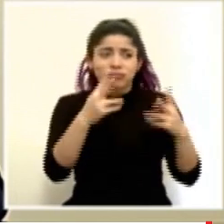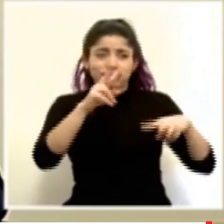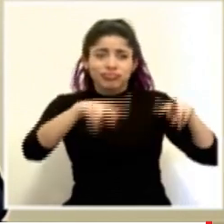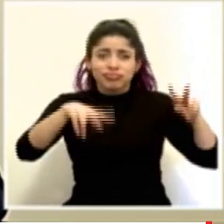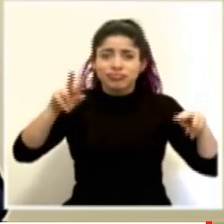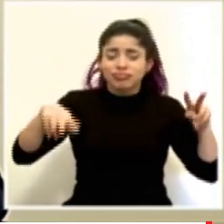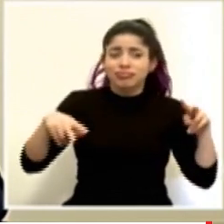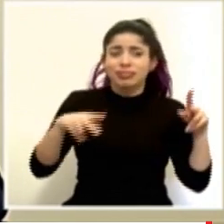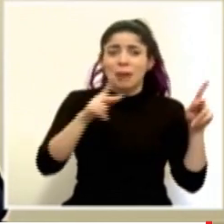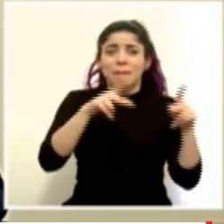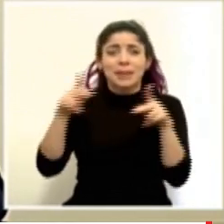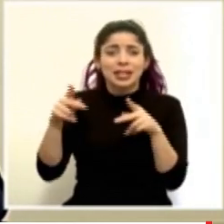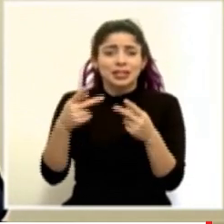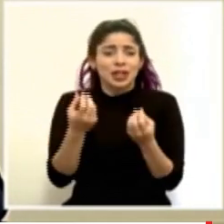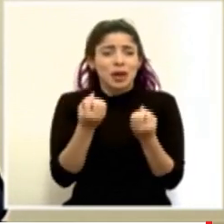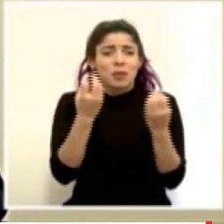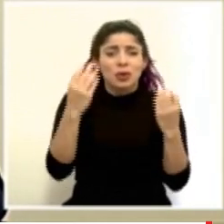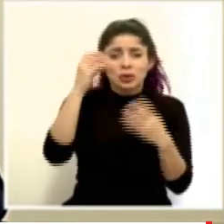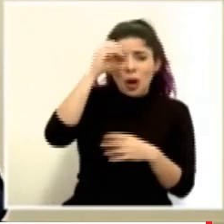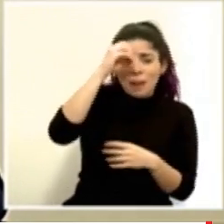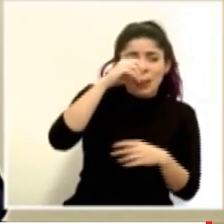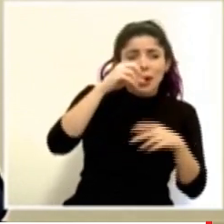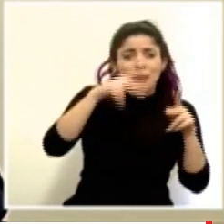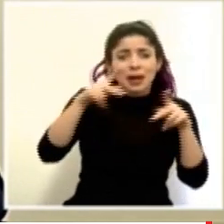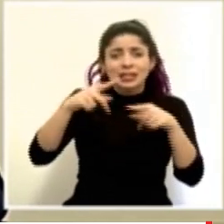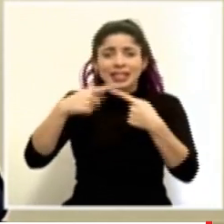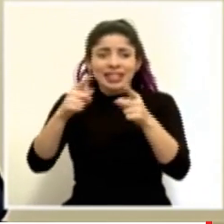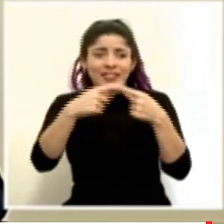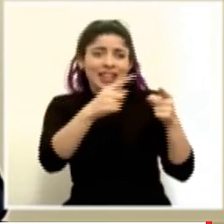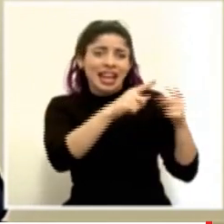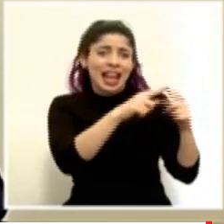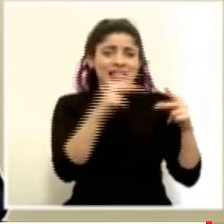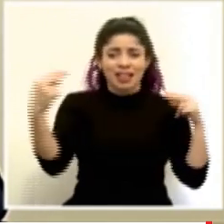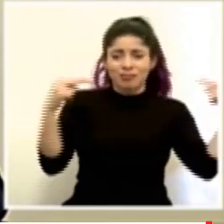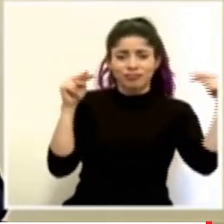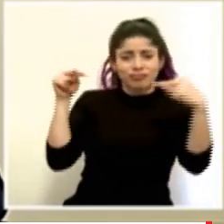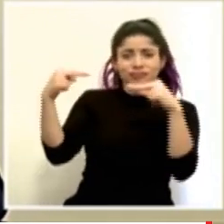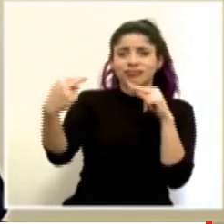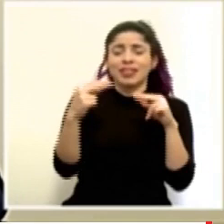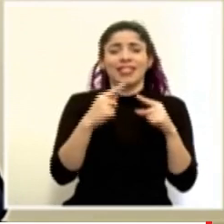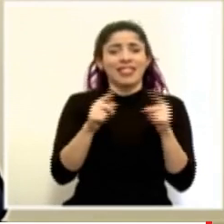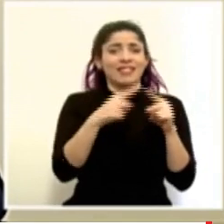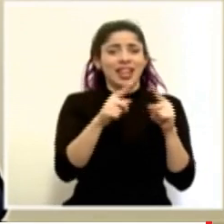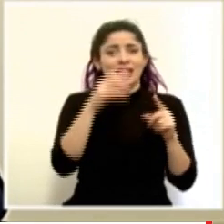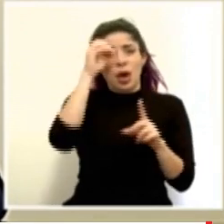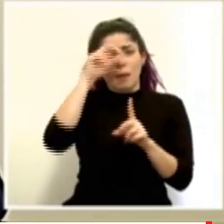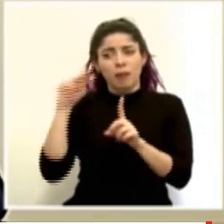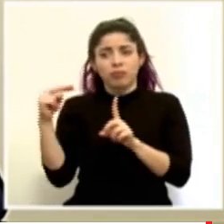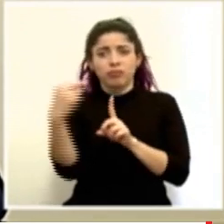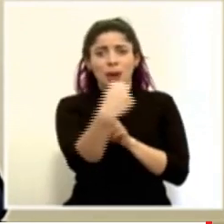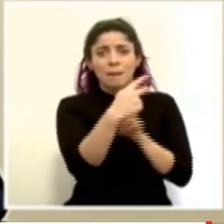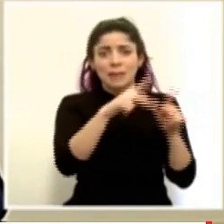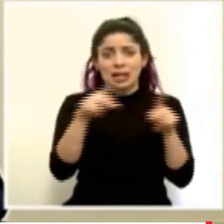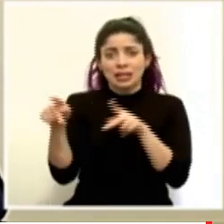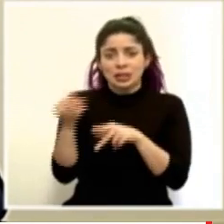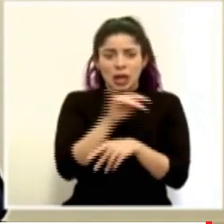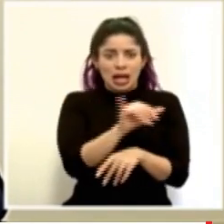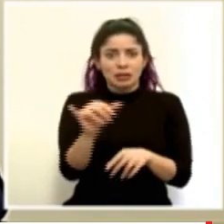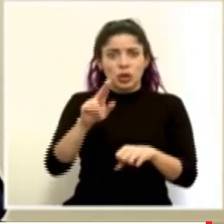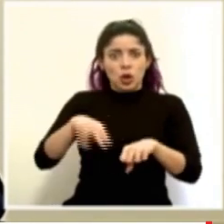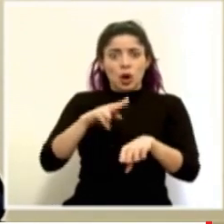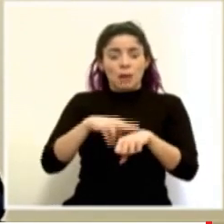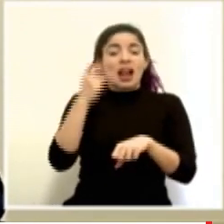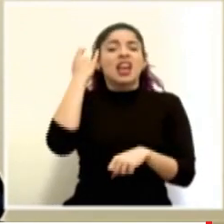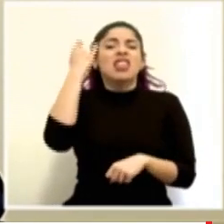en medio de una heterogeneidad, en donde hay diferentes personas que pueden ver los asuntos con abordajes diferentes. Y más bien la idea aquí es que